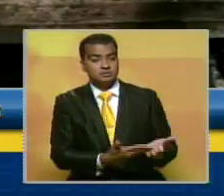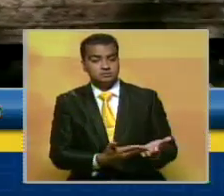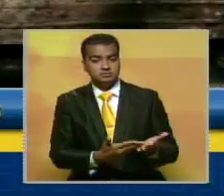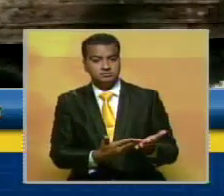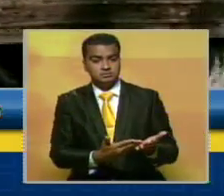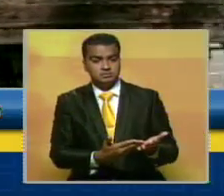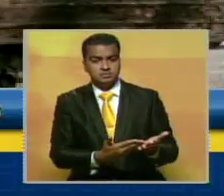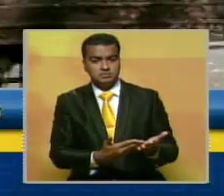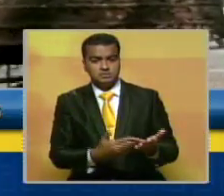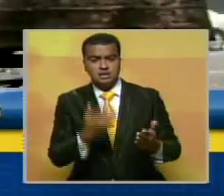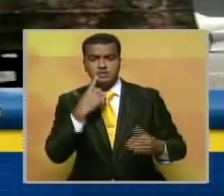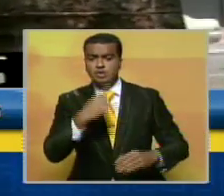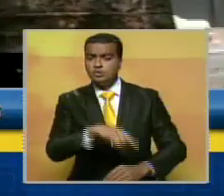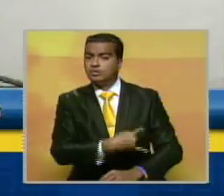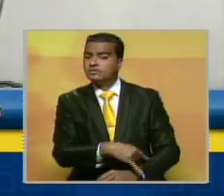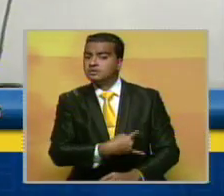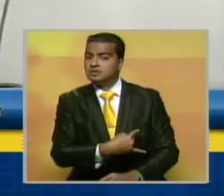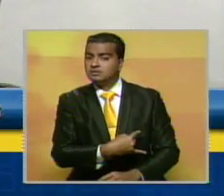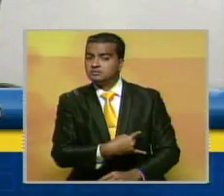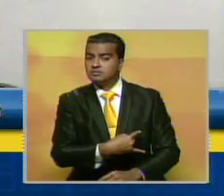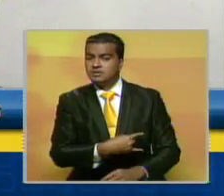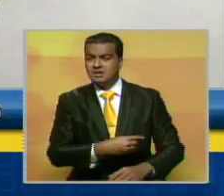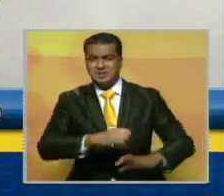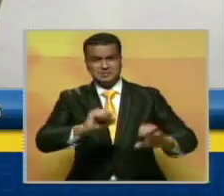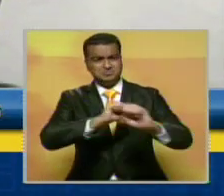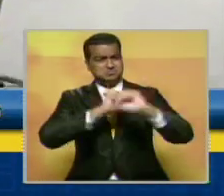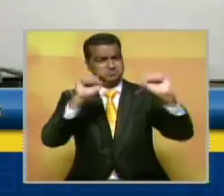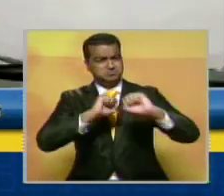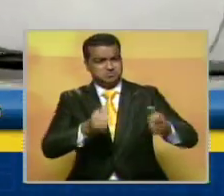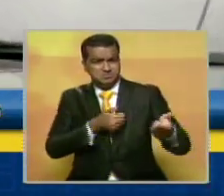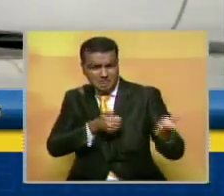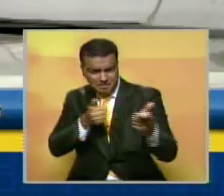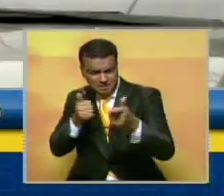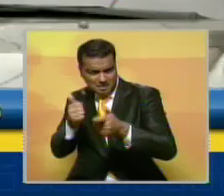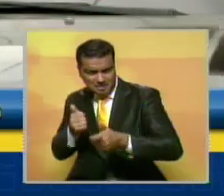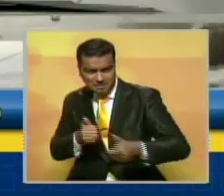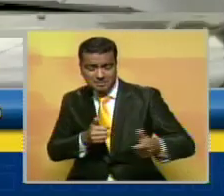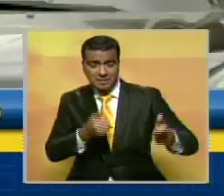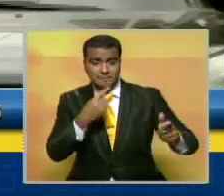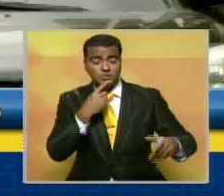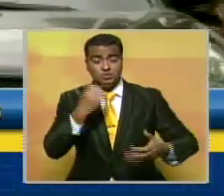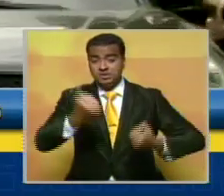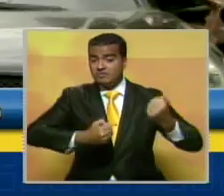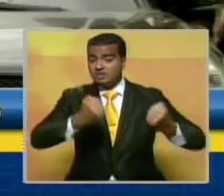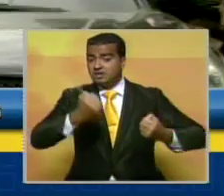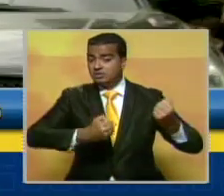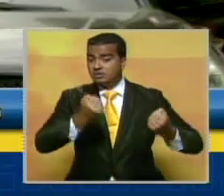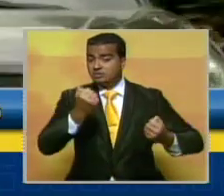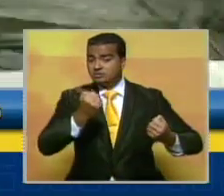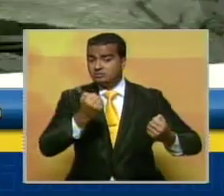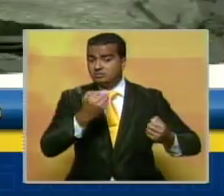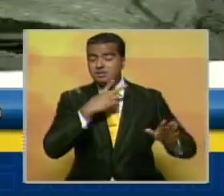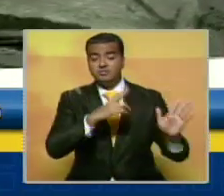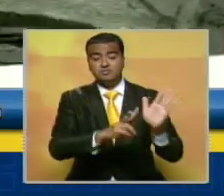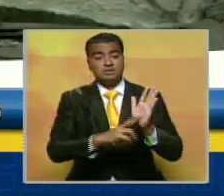la resistencia de los universitarios hubo la detonación de perdigones que impactaron con vehículos y residencias de vecinos del sector,